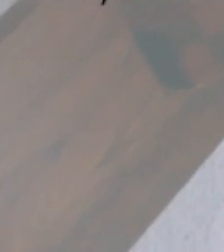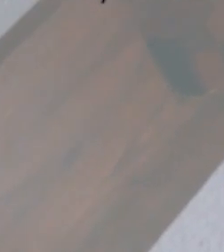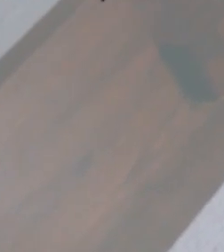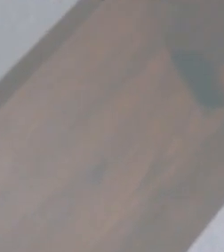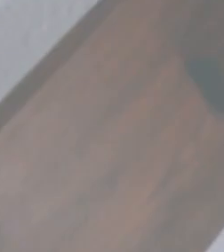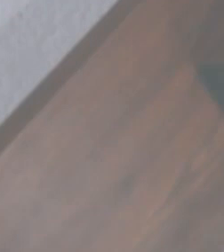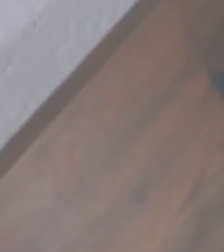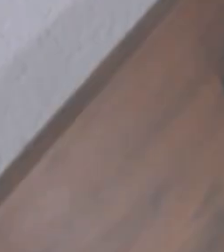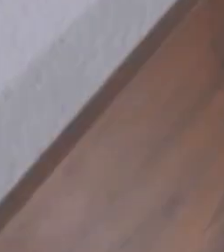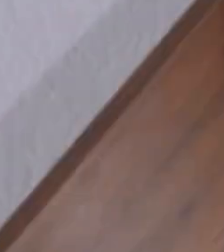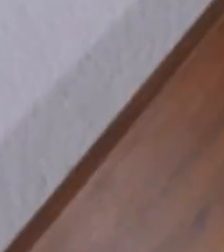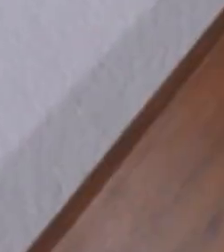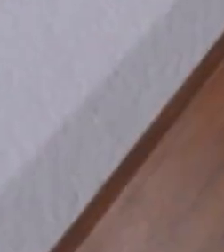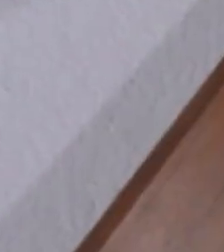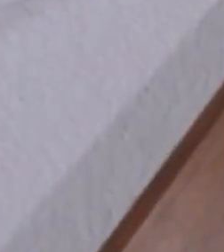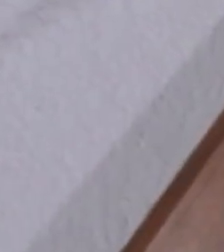Señor. Amén.